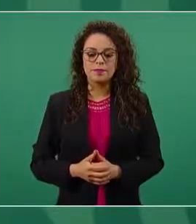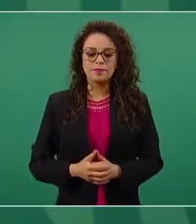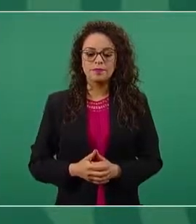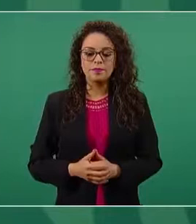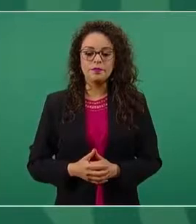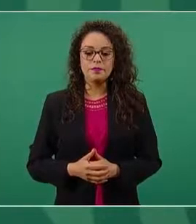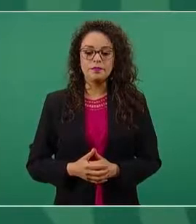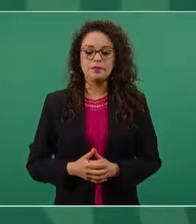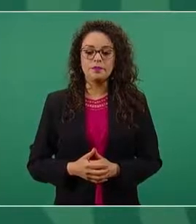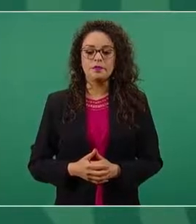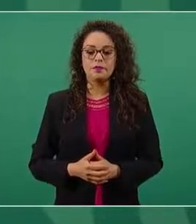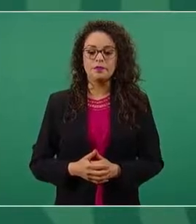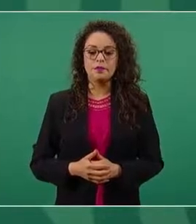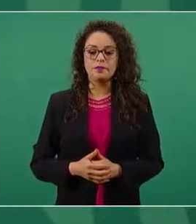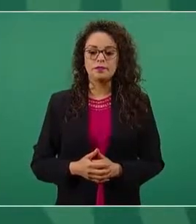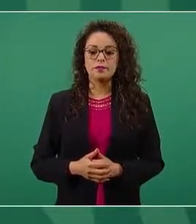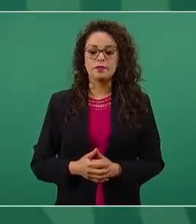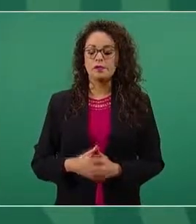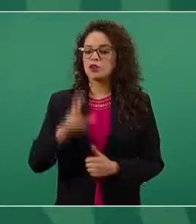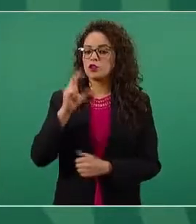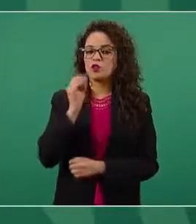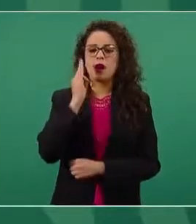la corrupción,